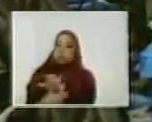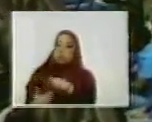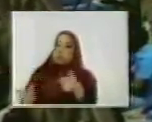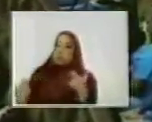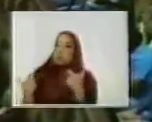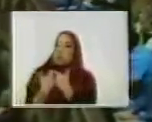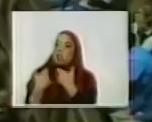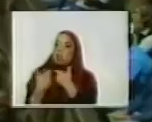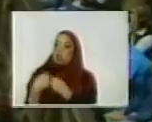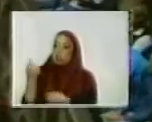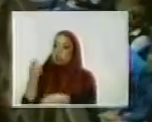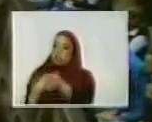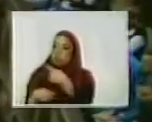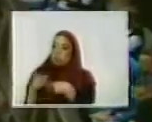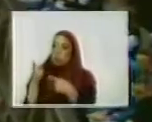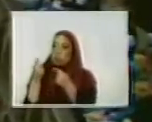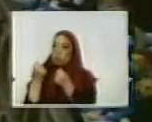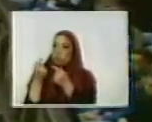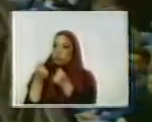materiales, comerciales,